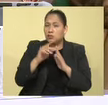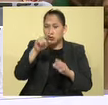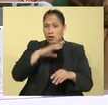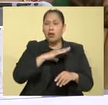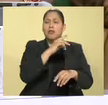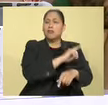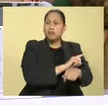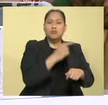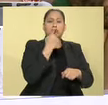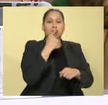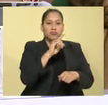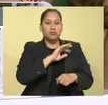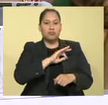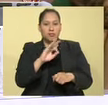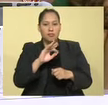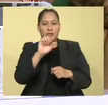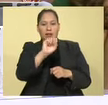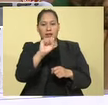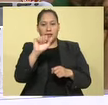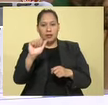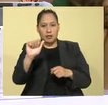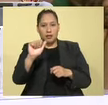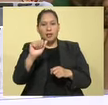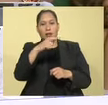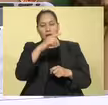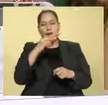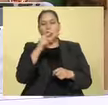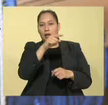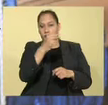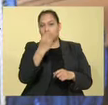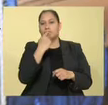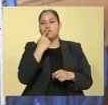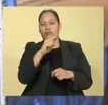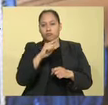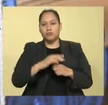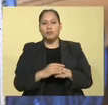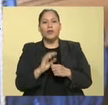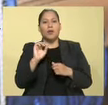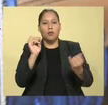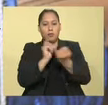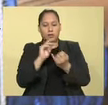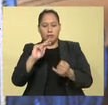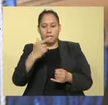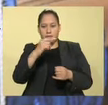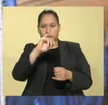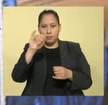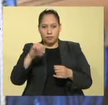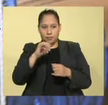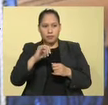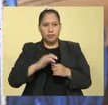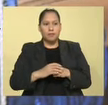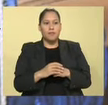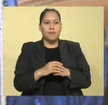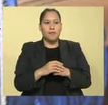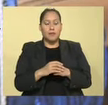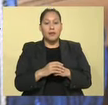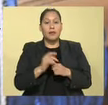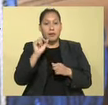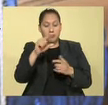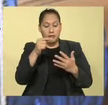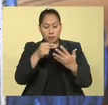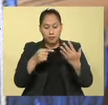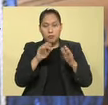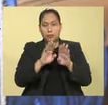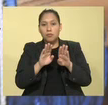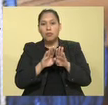delegación ahí está la Secretaría de Seguridad Pública Incluso el juzgado Cívico o incluso la Procuraduría General de Justicia dich